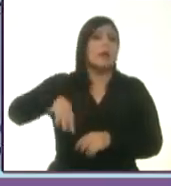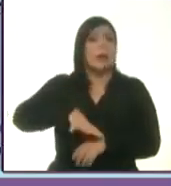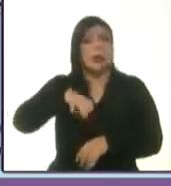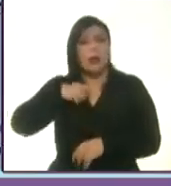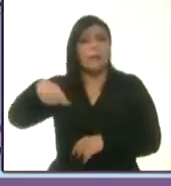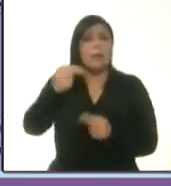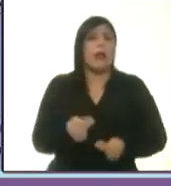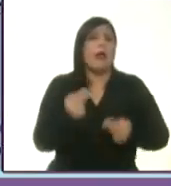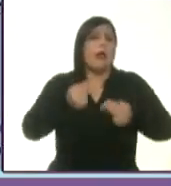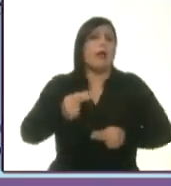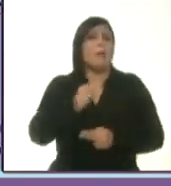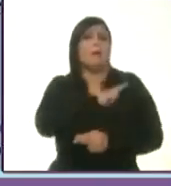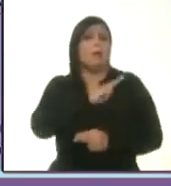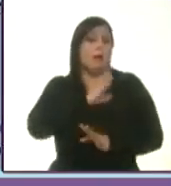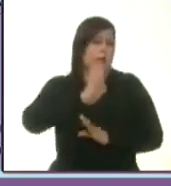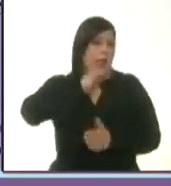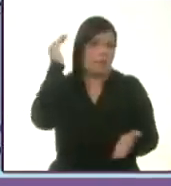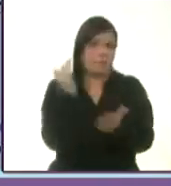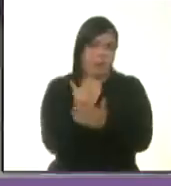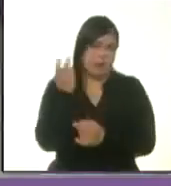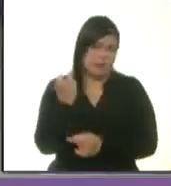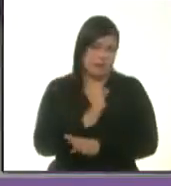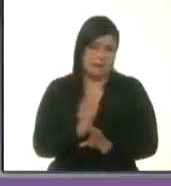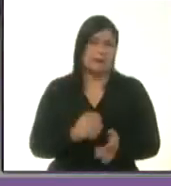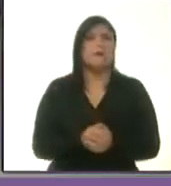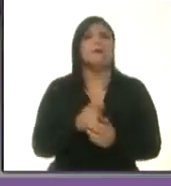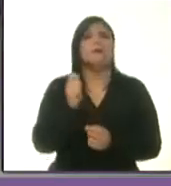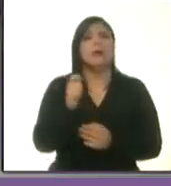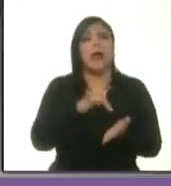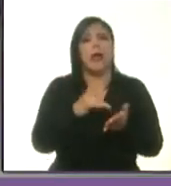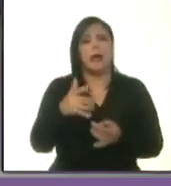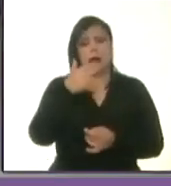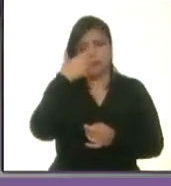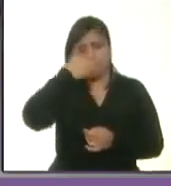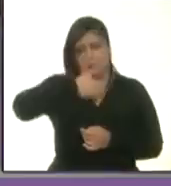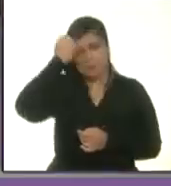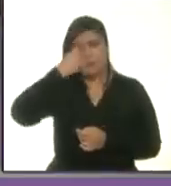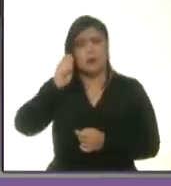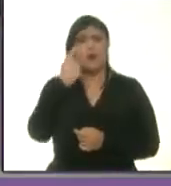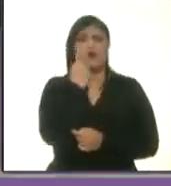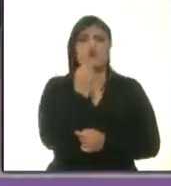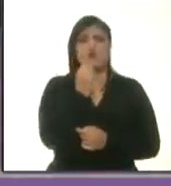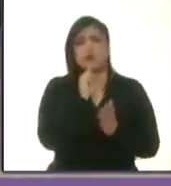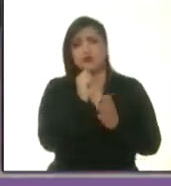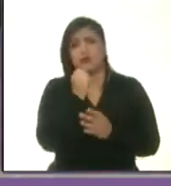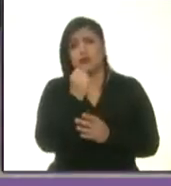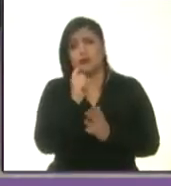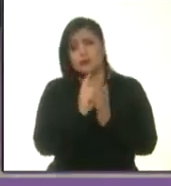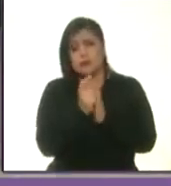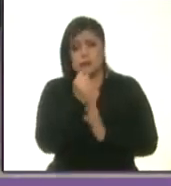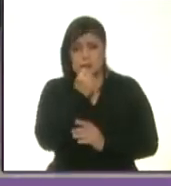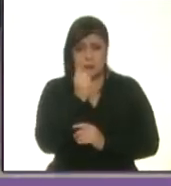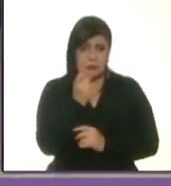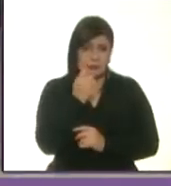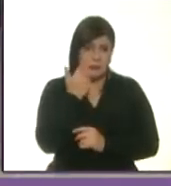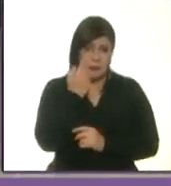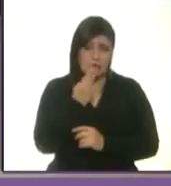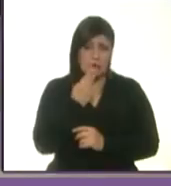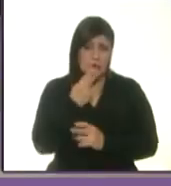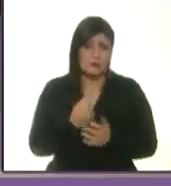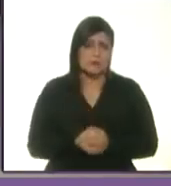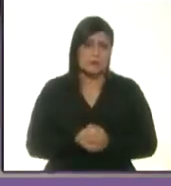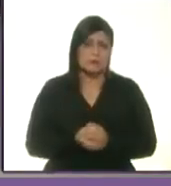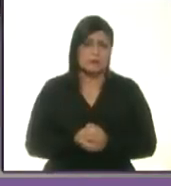privados muchísimas gracias candidato a mikel arriola le sobra un segundo quiere usar ese segundo